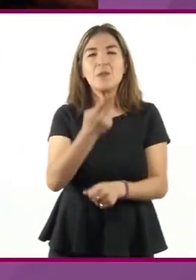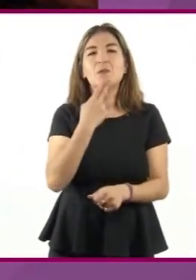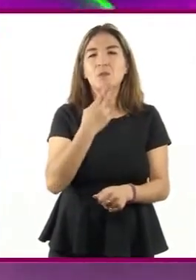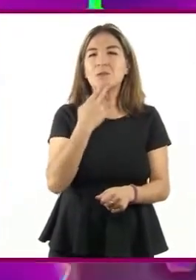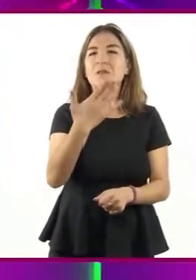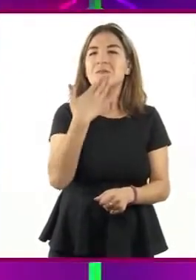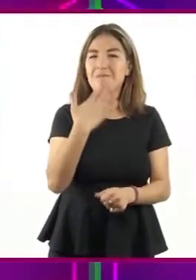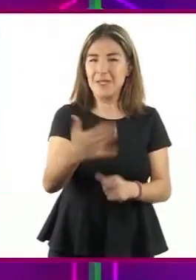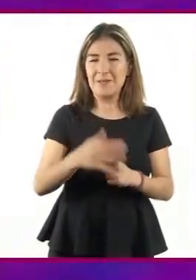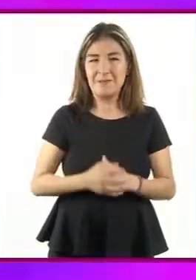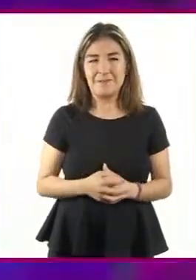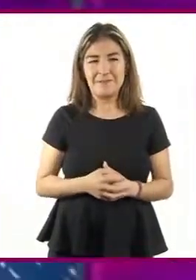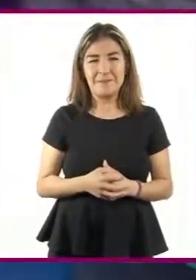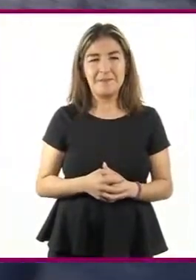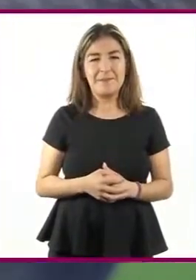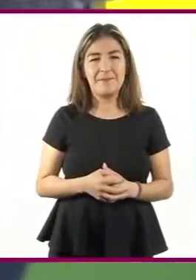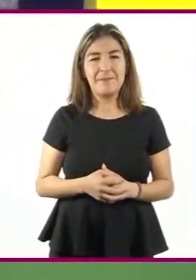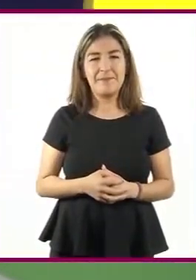manera posible.